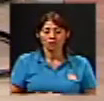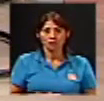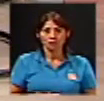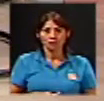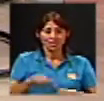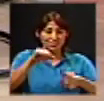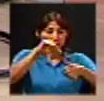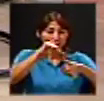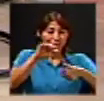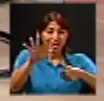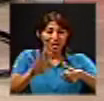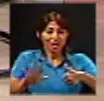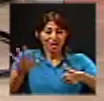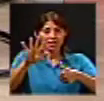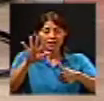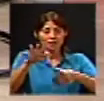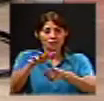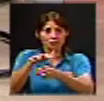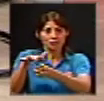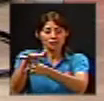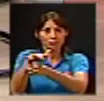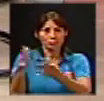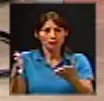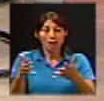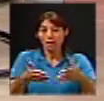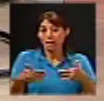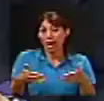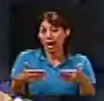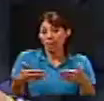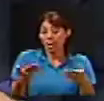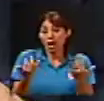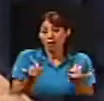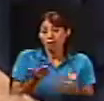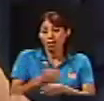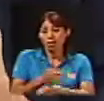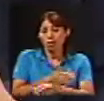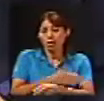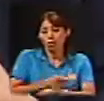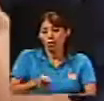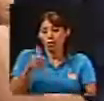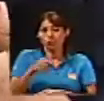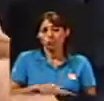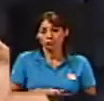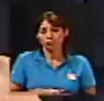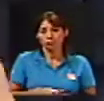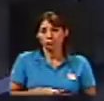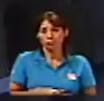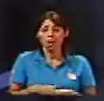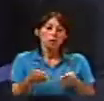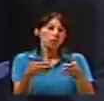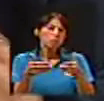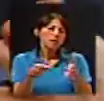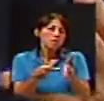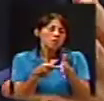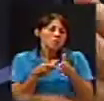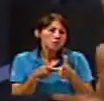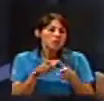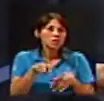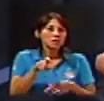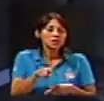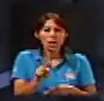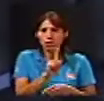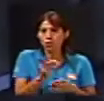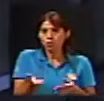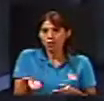Centroamérica, el Caribe, Panamá está mejorando un poquito. Uh-huh. La demanda de Panamá no es muy alta, pero tenemos que una